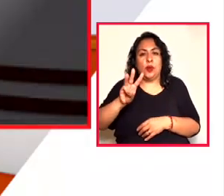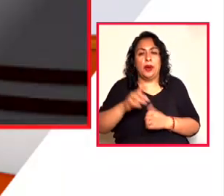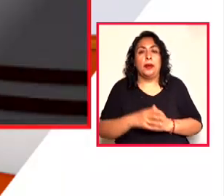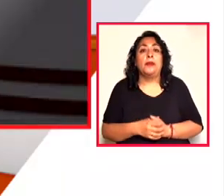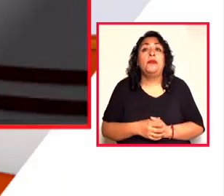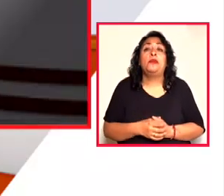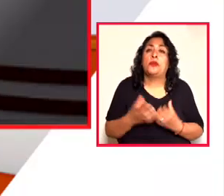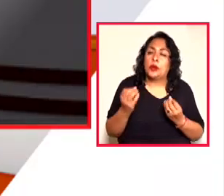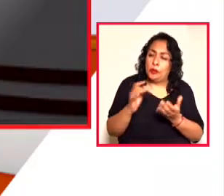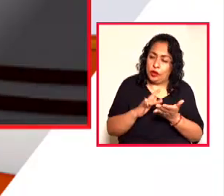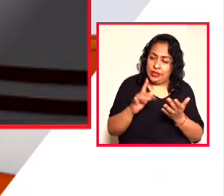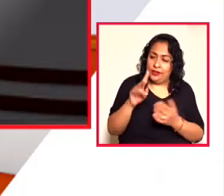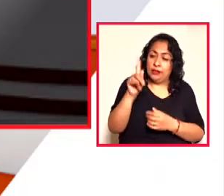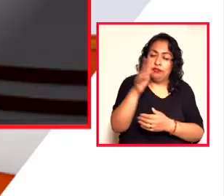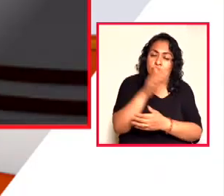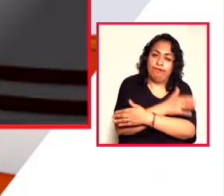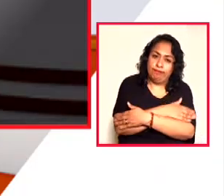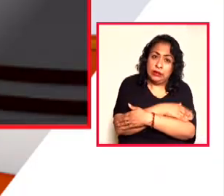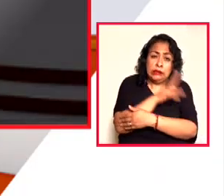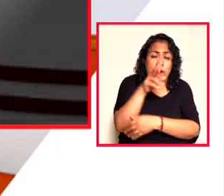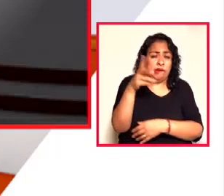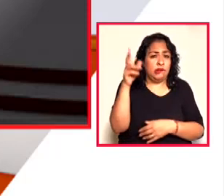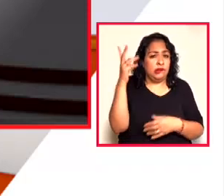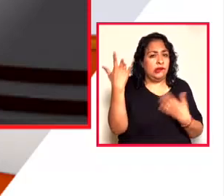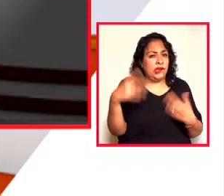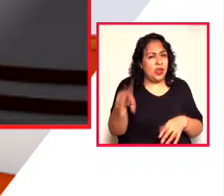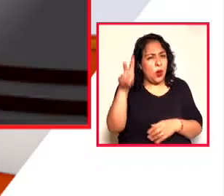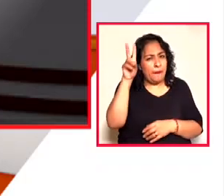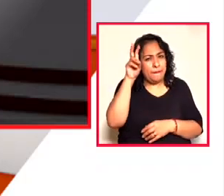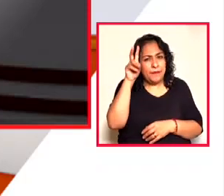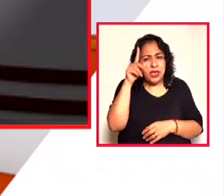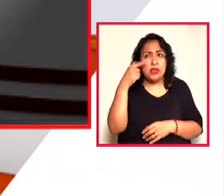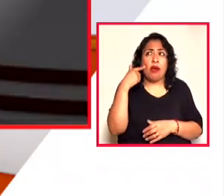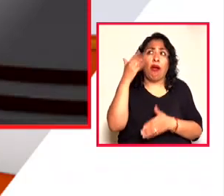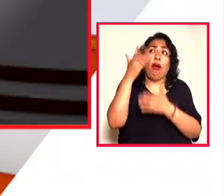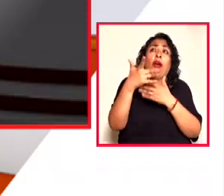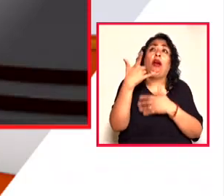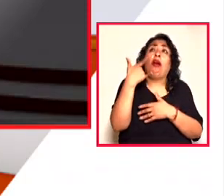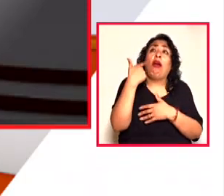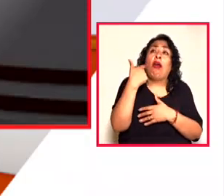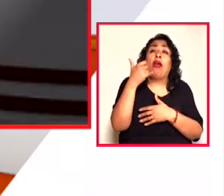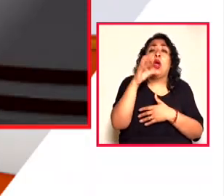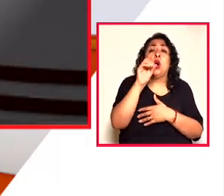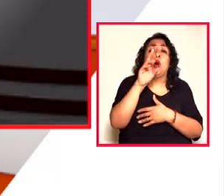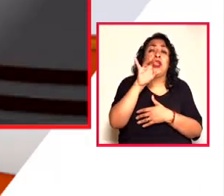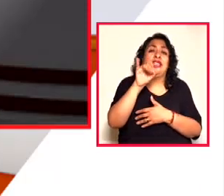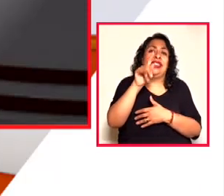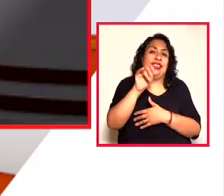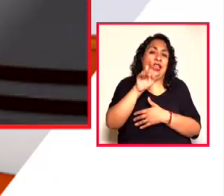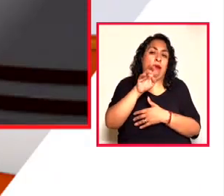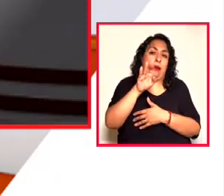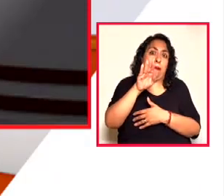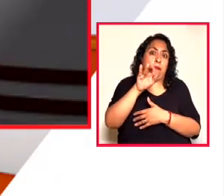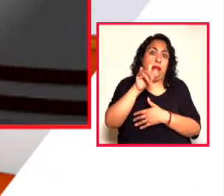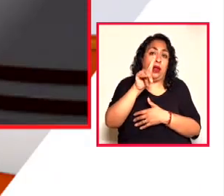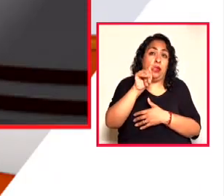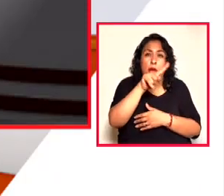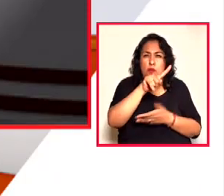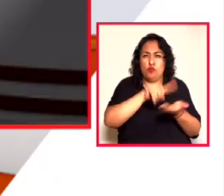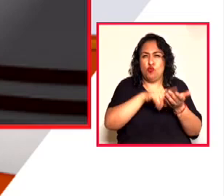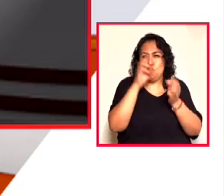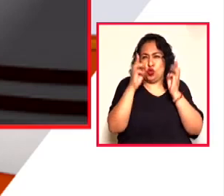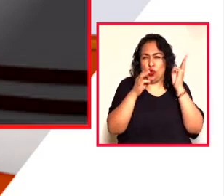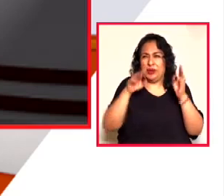gracias, Valentina. Un fuerte abrazo y qué envidia poder disfrutar allá el oriente de Rembrandt. Además, en un museo, recordaba Laura hace